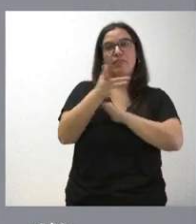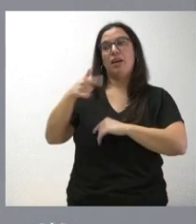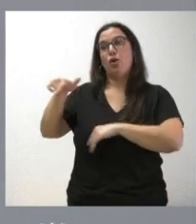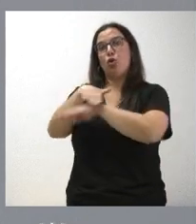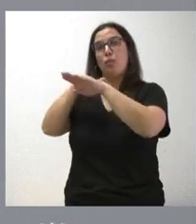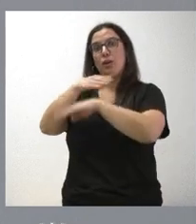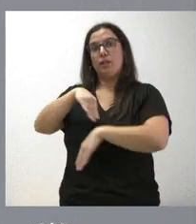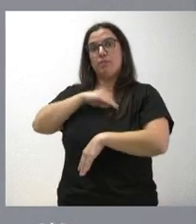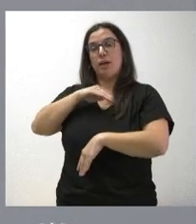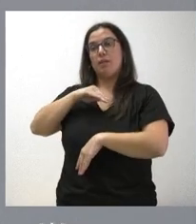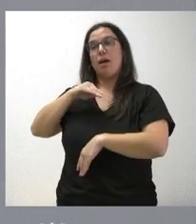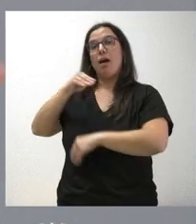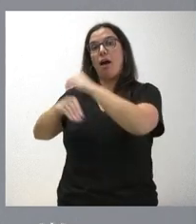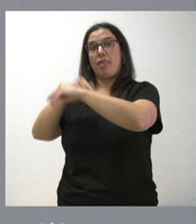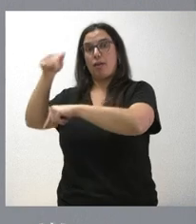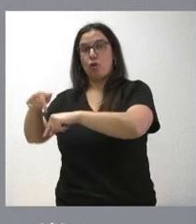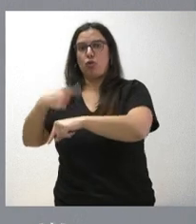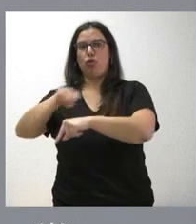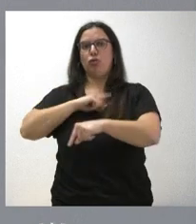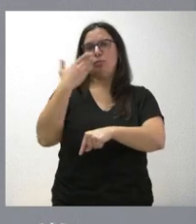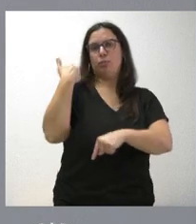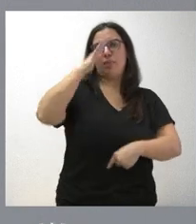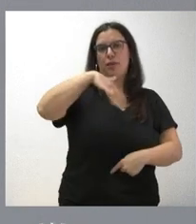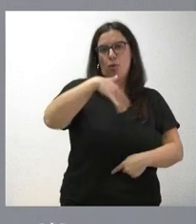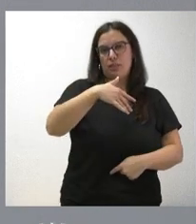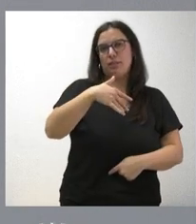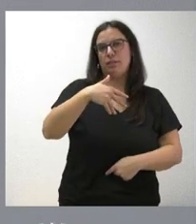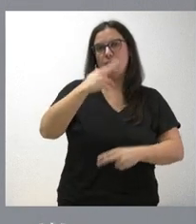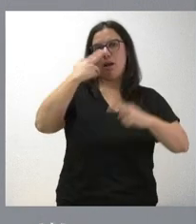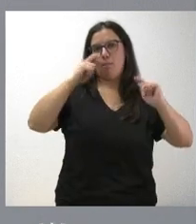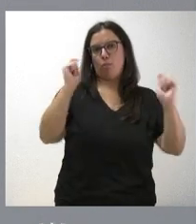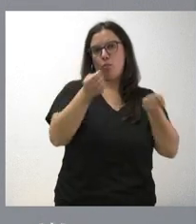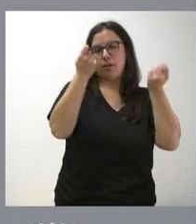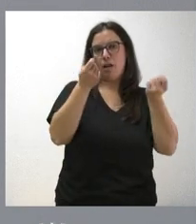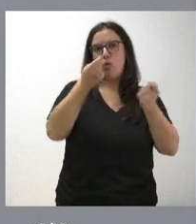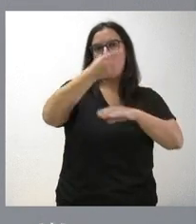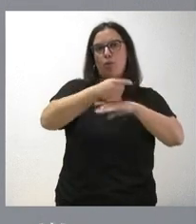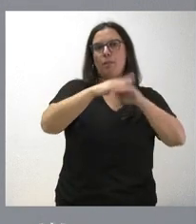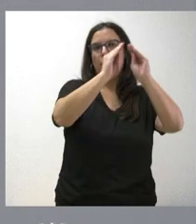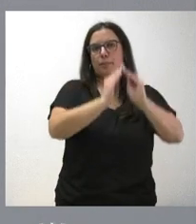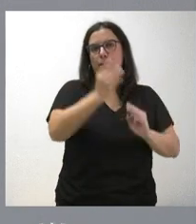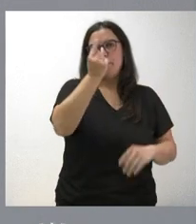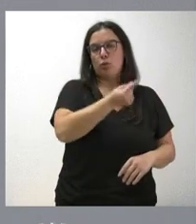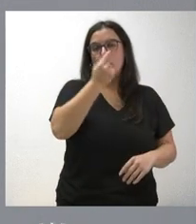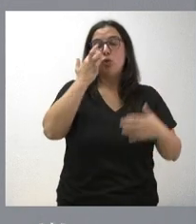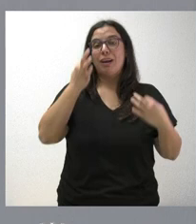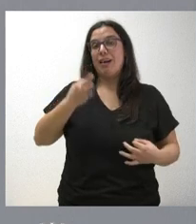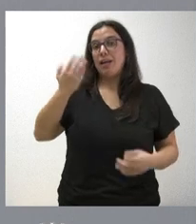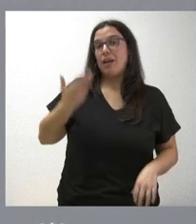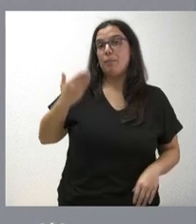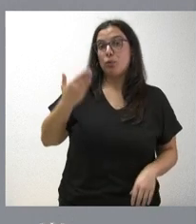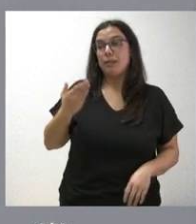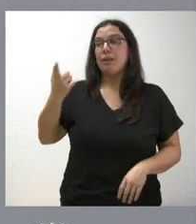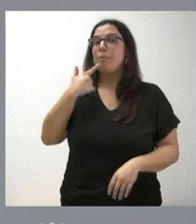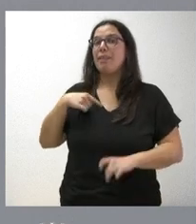hoy es lo que hicimos nosotros Hace 5 meses en el mes de junio con la publicación de la orden de elaboración del presupuesto aquí lo verdaderamente relevante es que se despejen las